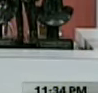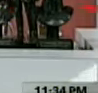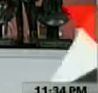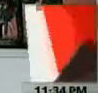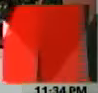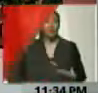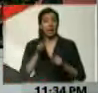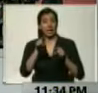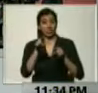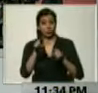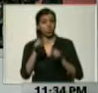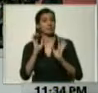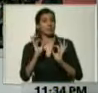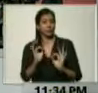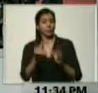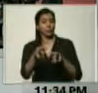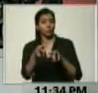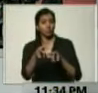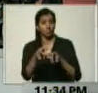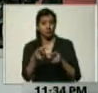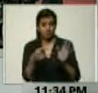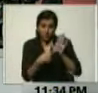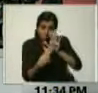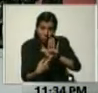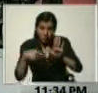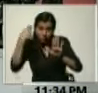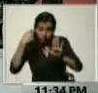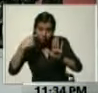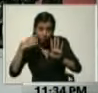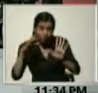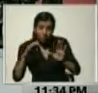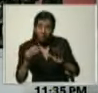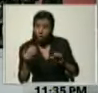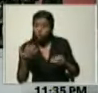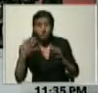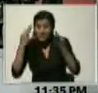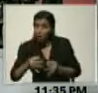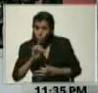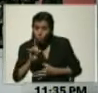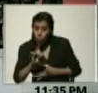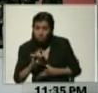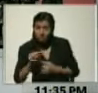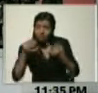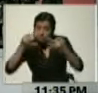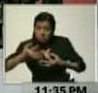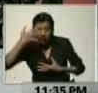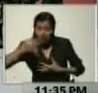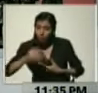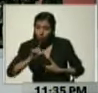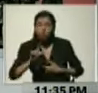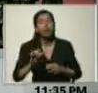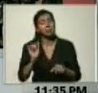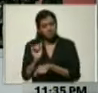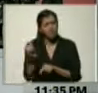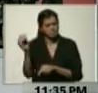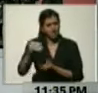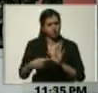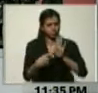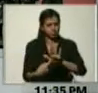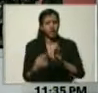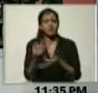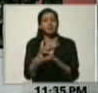Pero eso es, si no te basta con eso, tenemos más sencillo. Arteaga, creo que se llama ese señor, excelentísimo